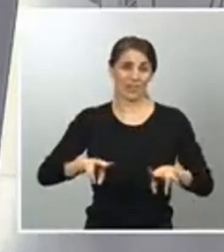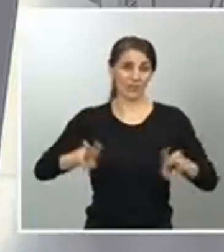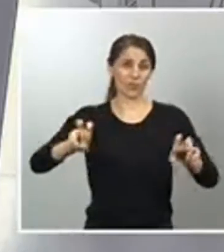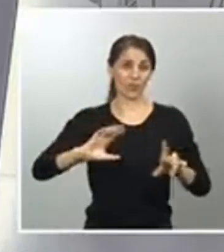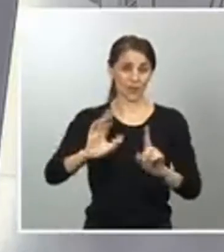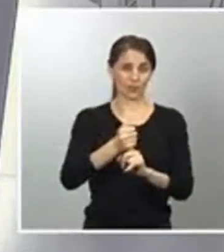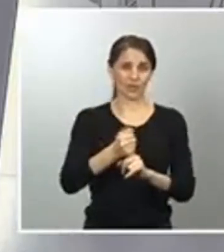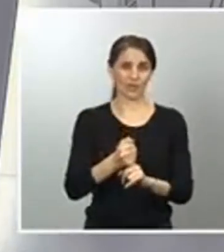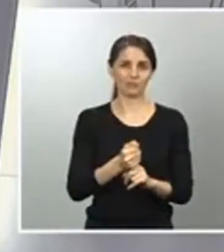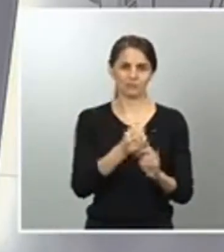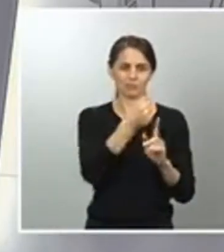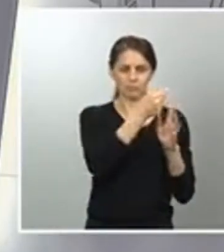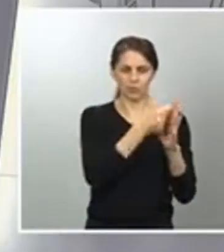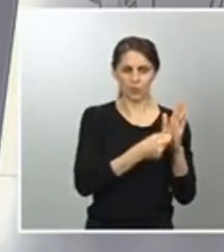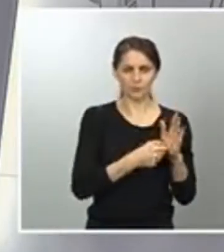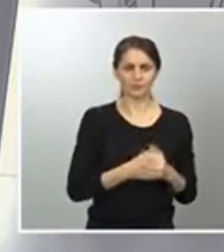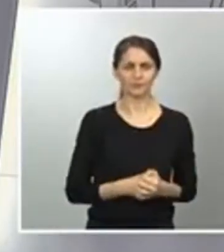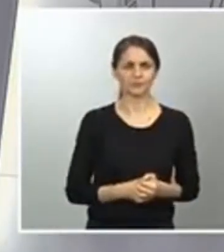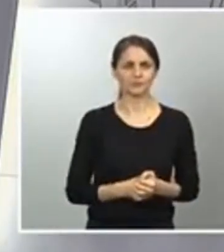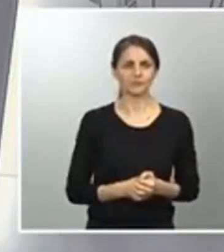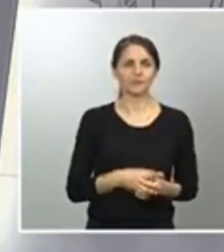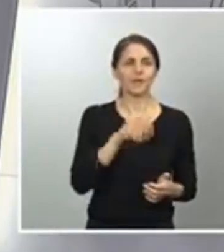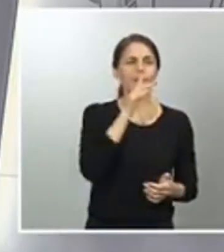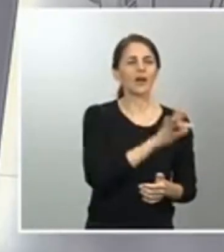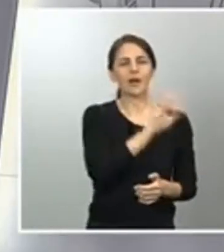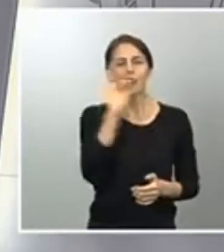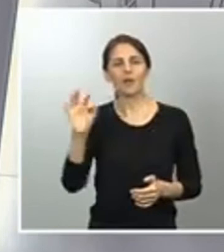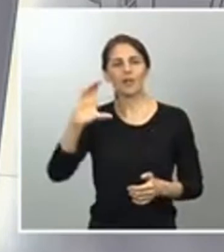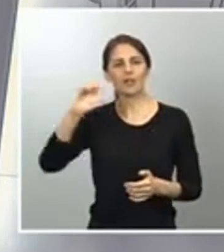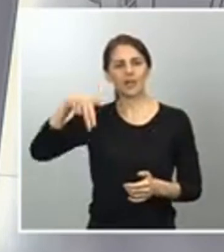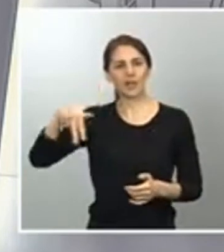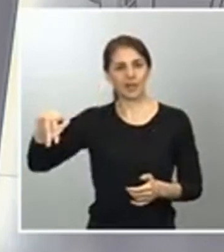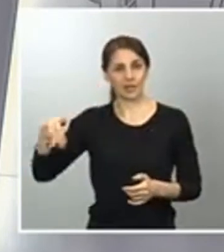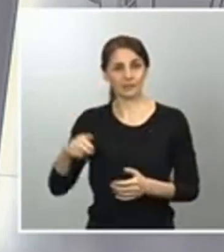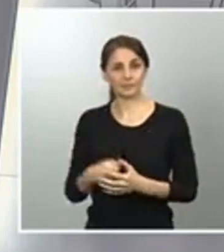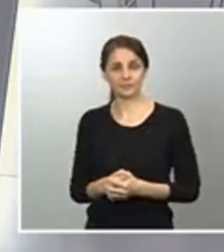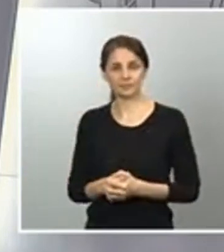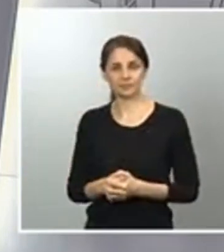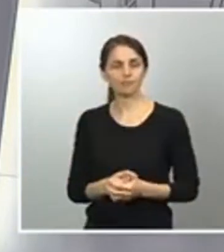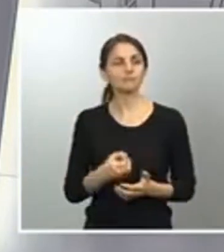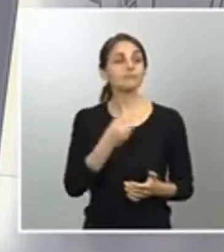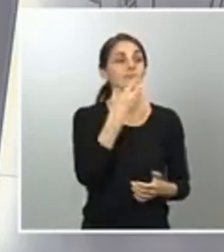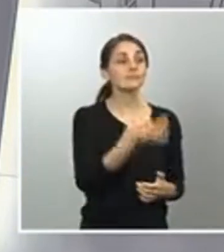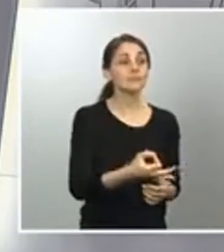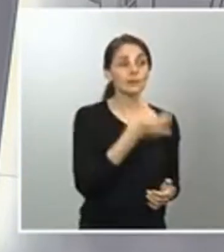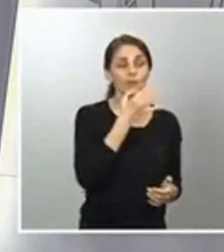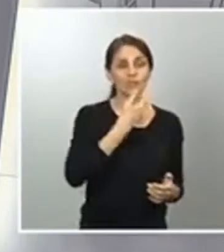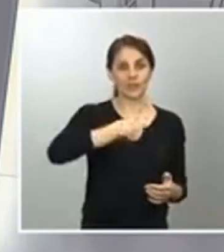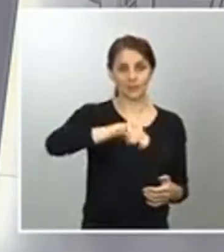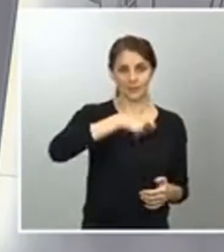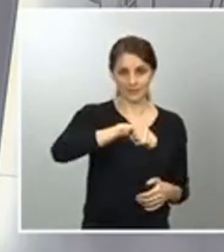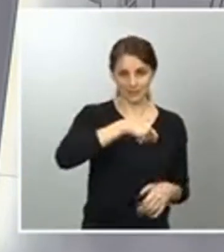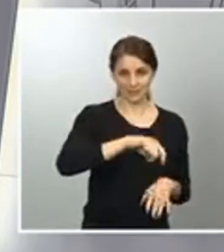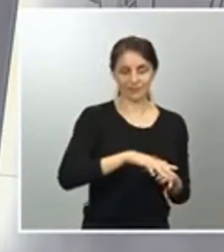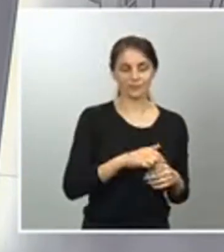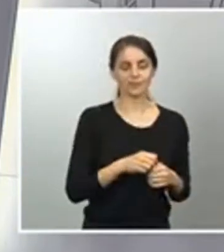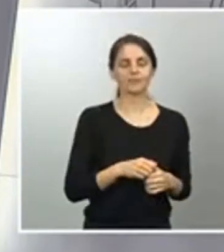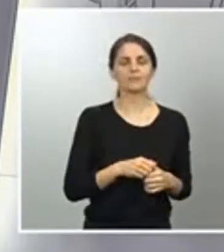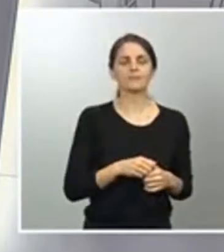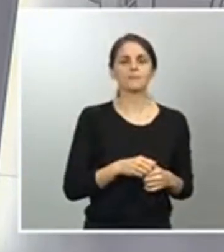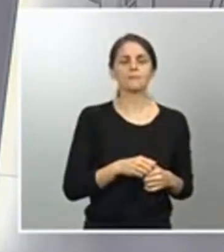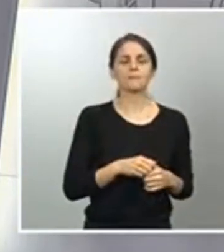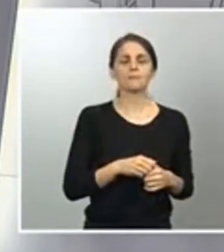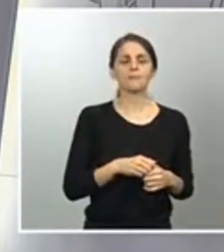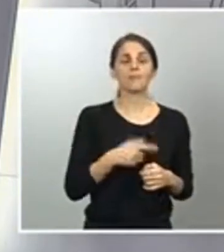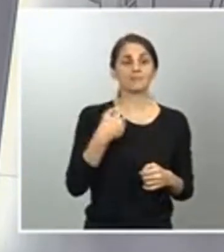Toma la palabra ahora CNN. Adelante, CNN. Buenas tardes, presidente. Laura Pérez Maestro, de CNN. Más de